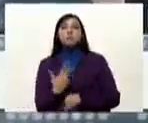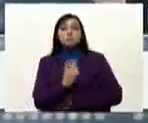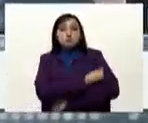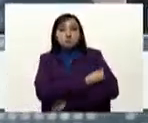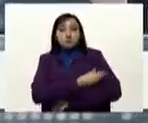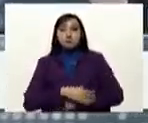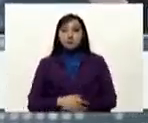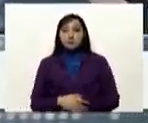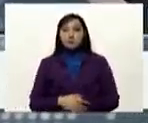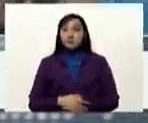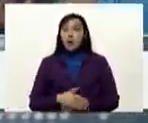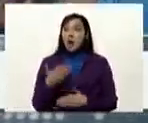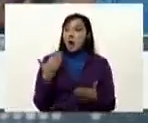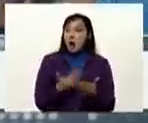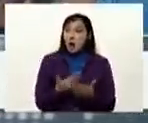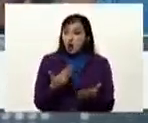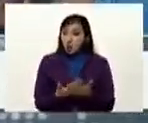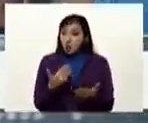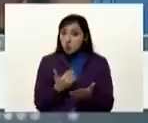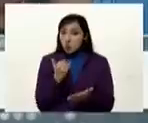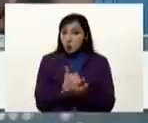Ya está en prueba